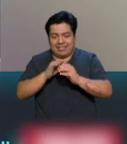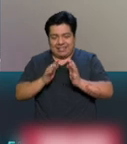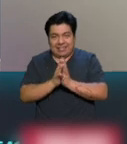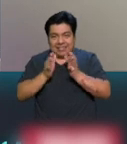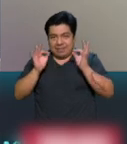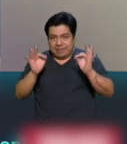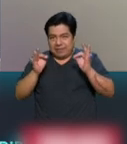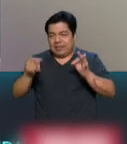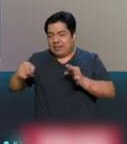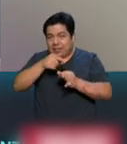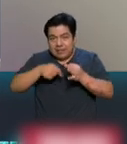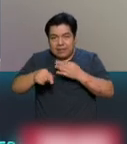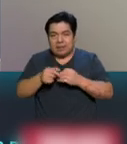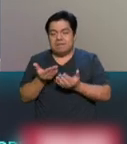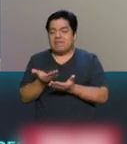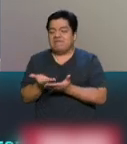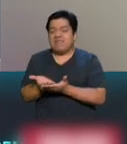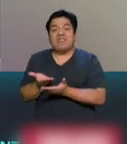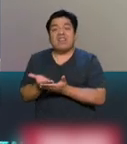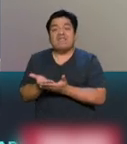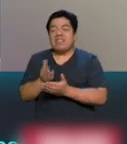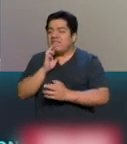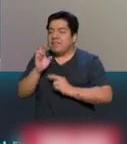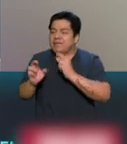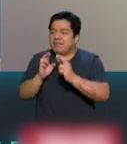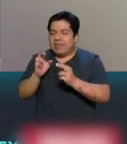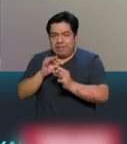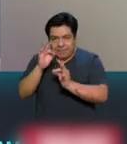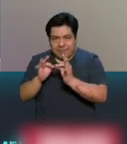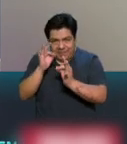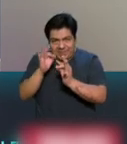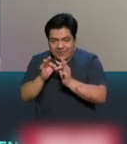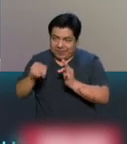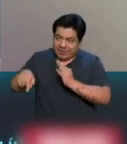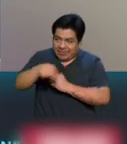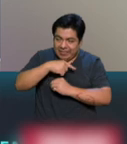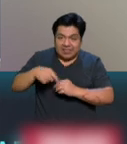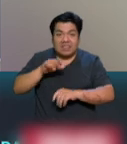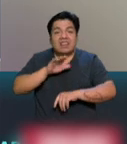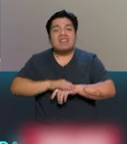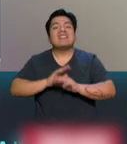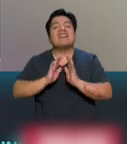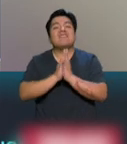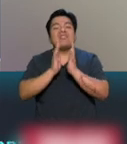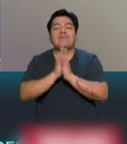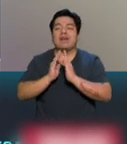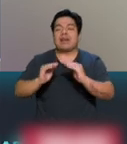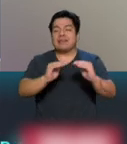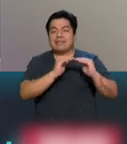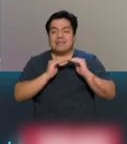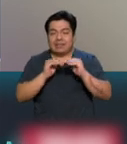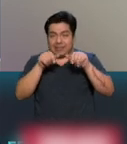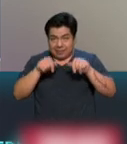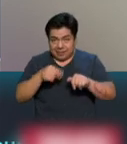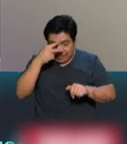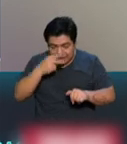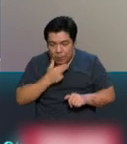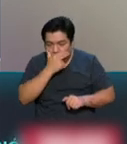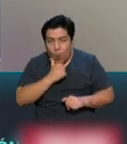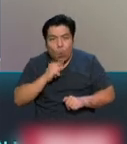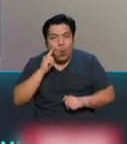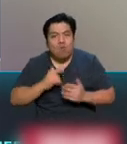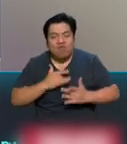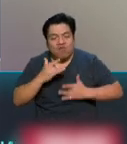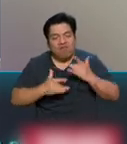pueblo habrá de rendir cuentas en cumplimiento de la mayor expresión de democracia que como mexicanos nos